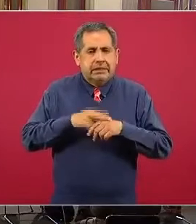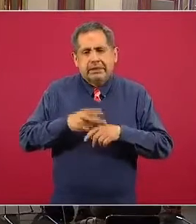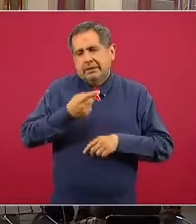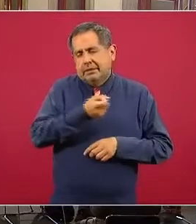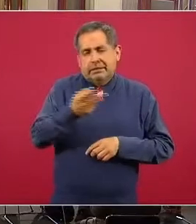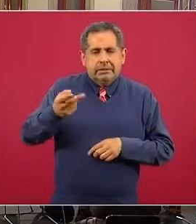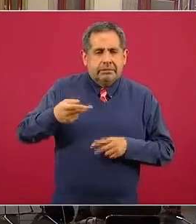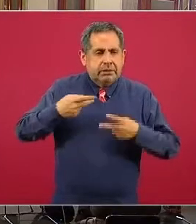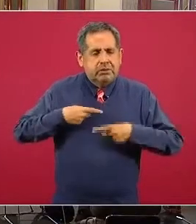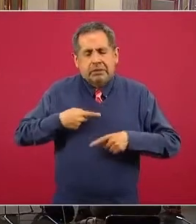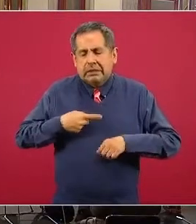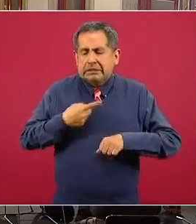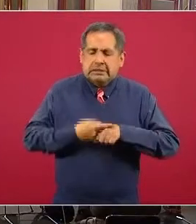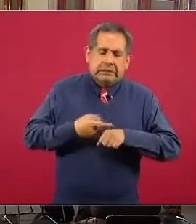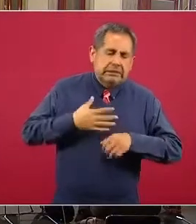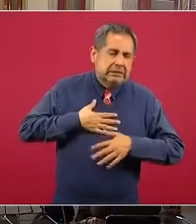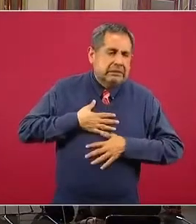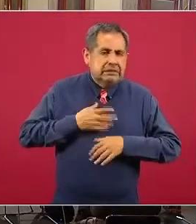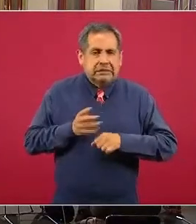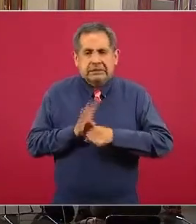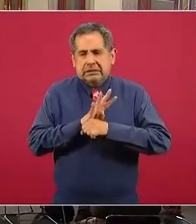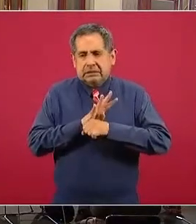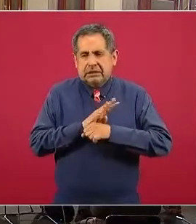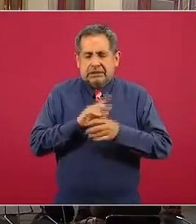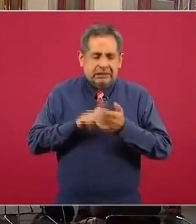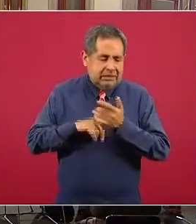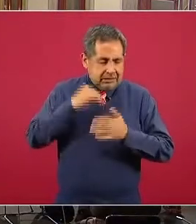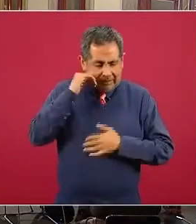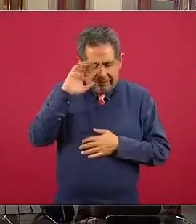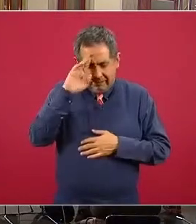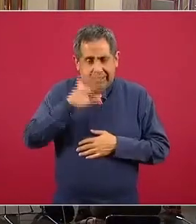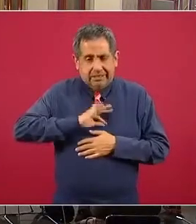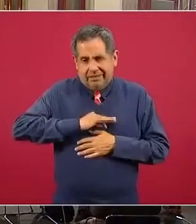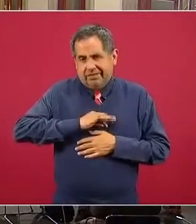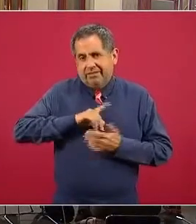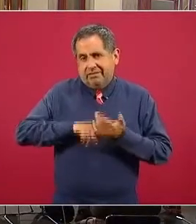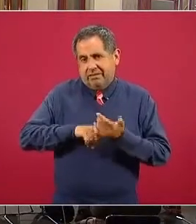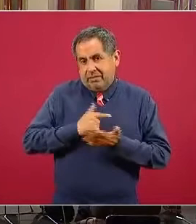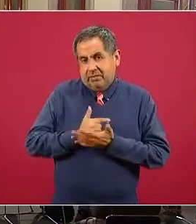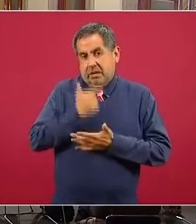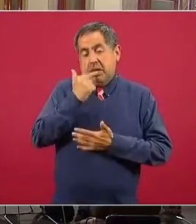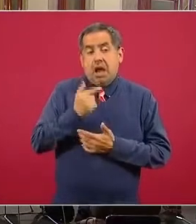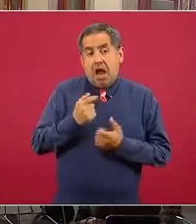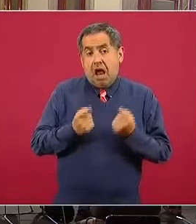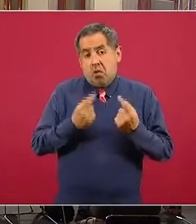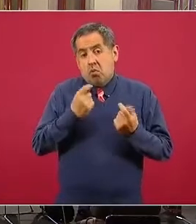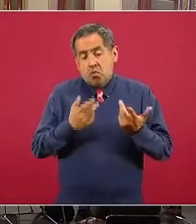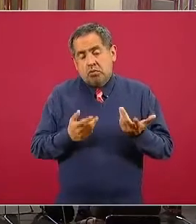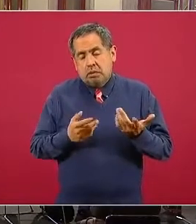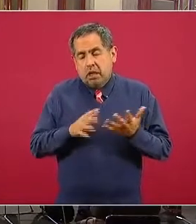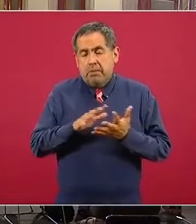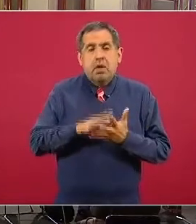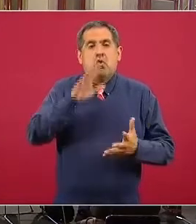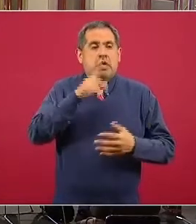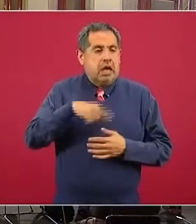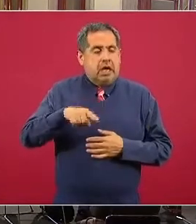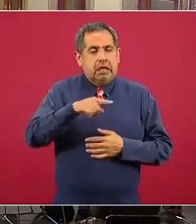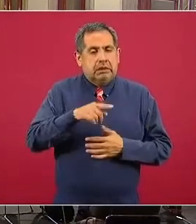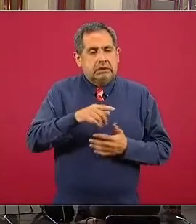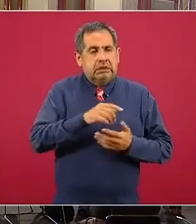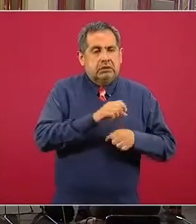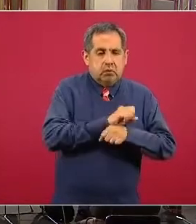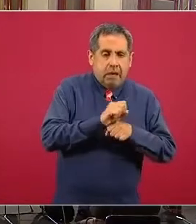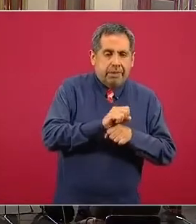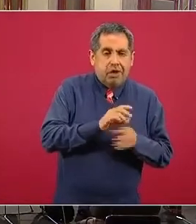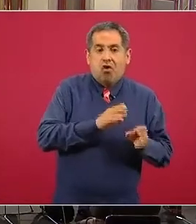respiratoria, es decir, de las personas que tuvieron signos y síntomas de una infección respiratoria aguda, en algunos casos o en la gran mayoría de ellos leve,